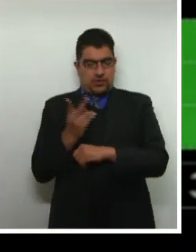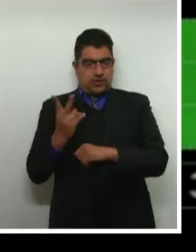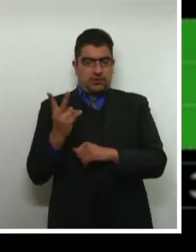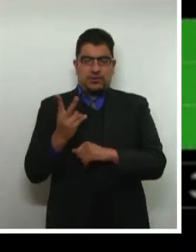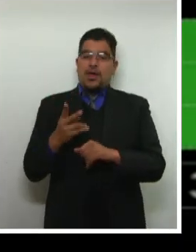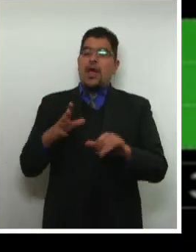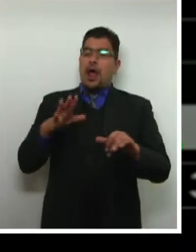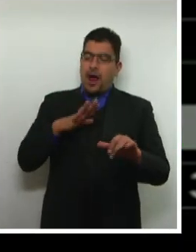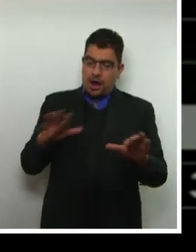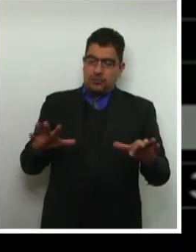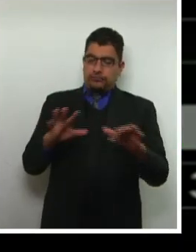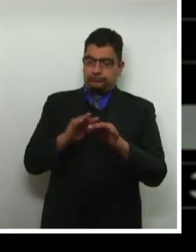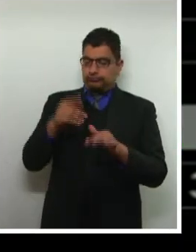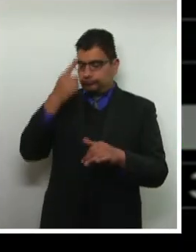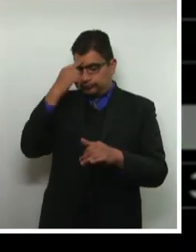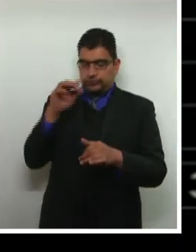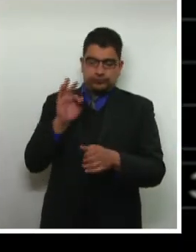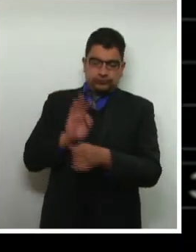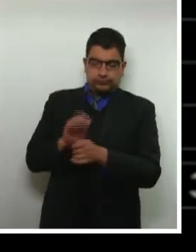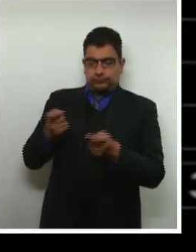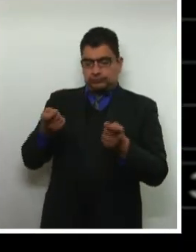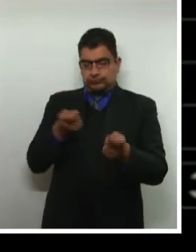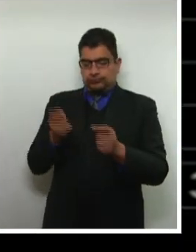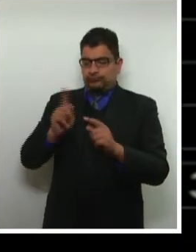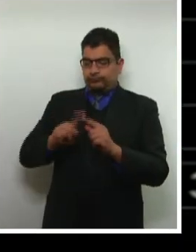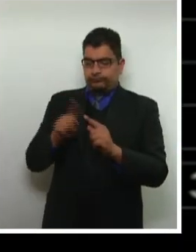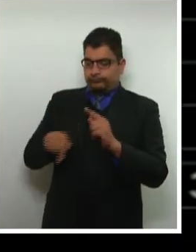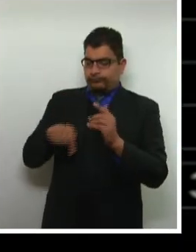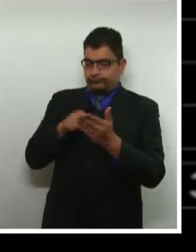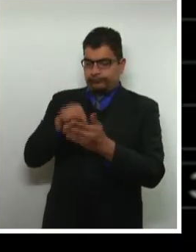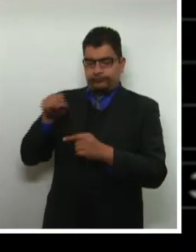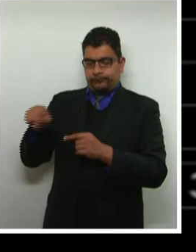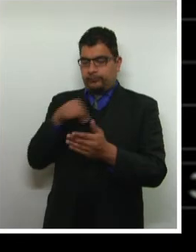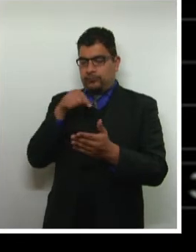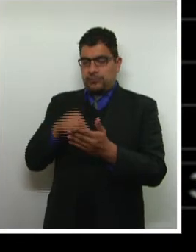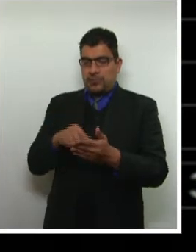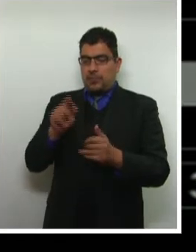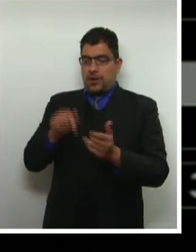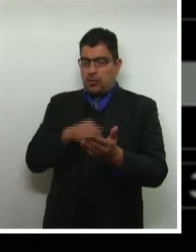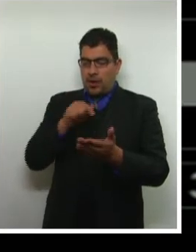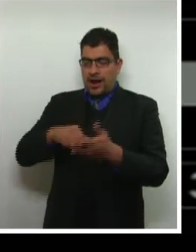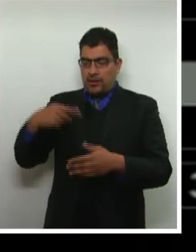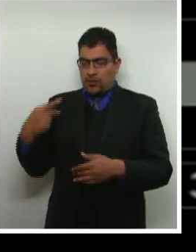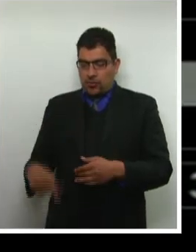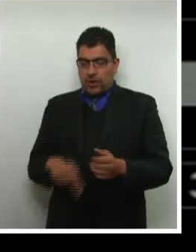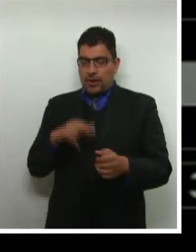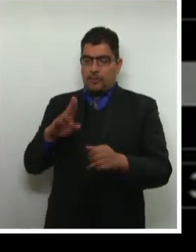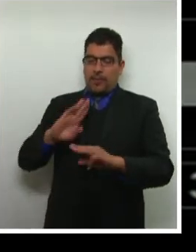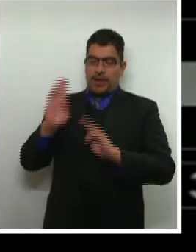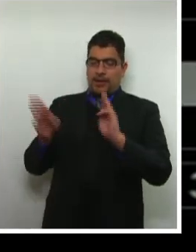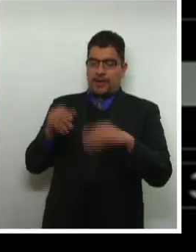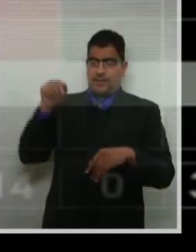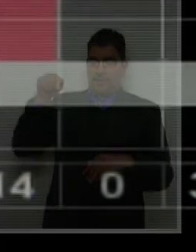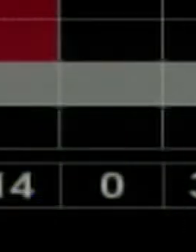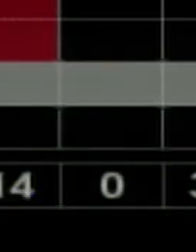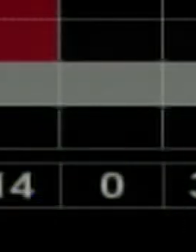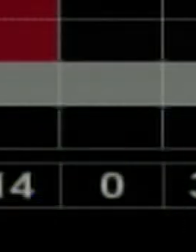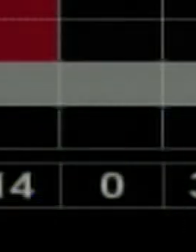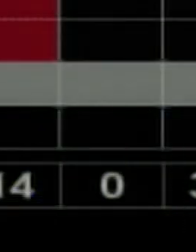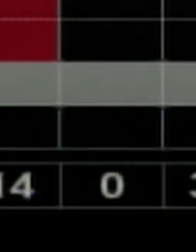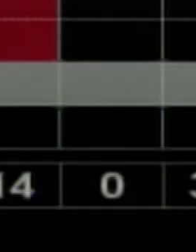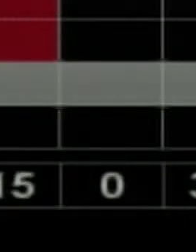adoptarán medidas para la conservación y gestión de los sitios declarados Patrimonio de la Humanidad en la ciudad y de